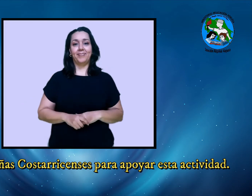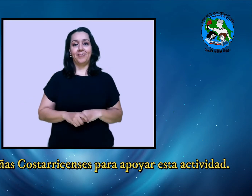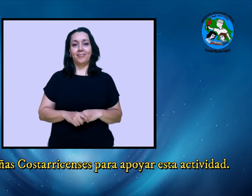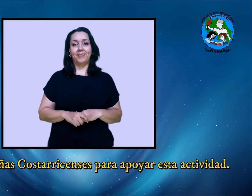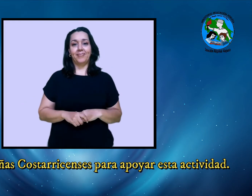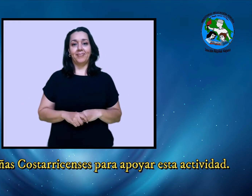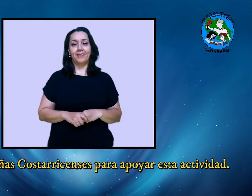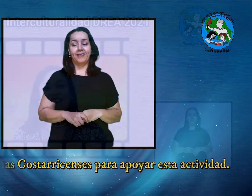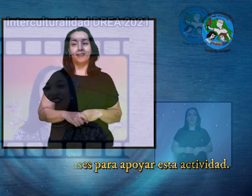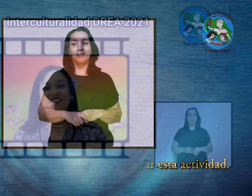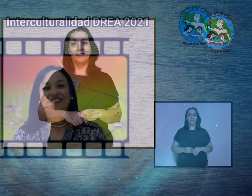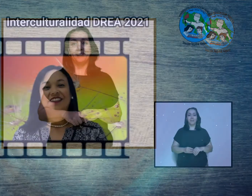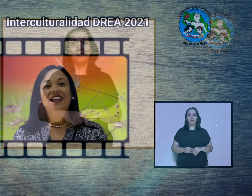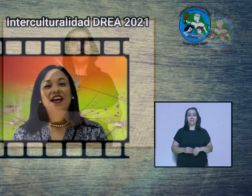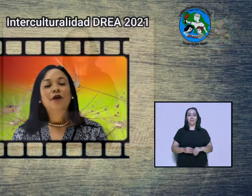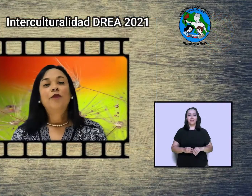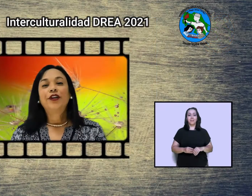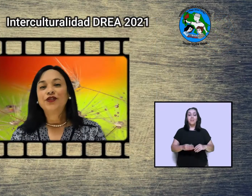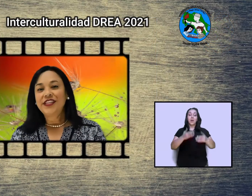actividad.